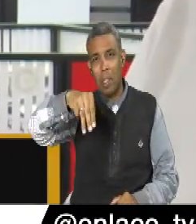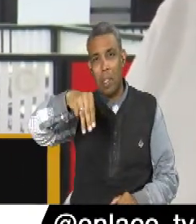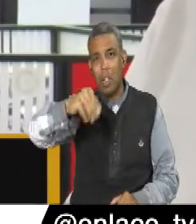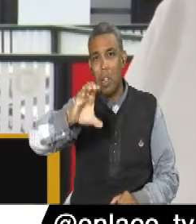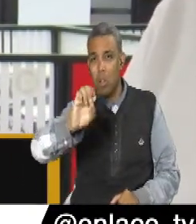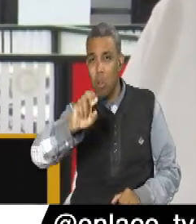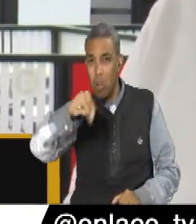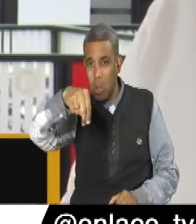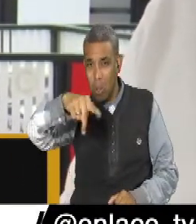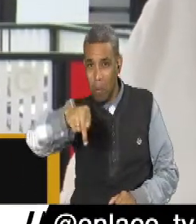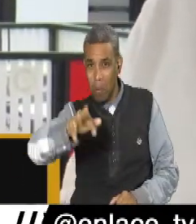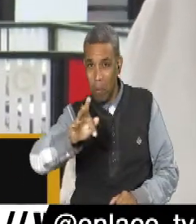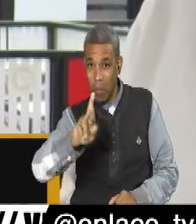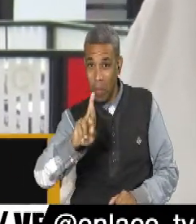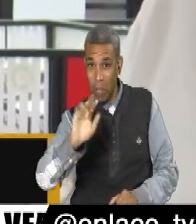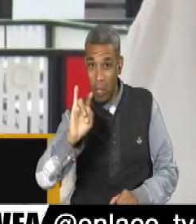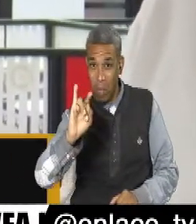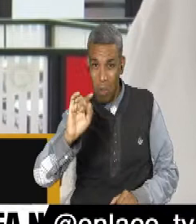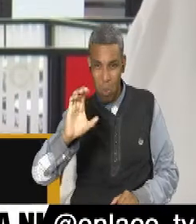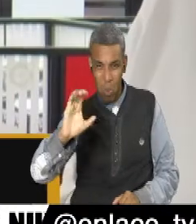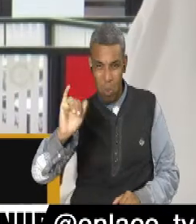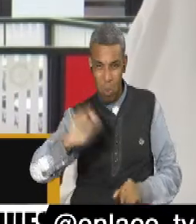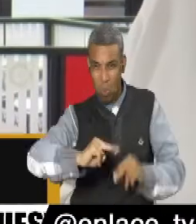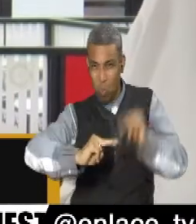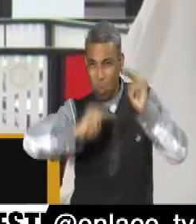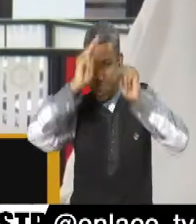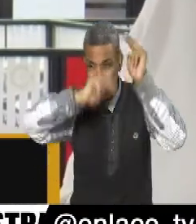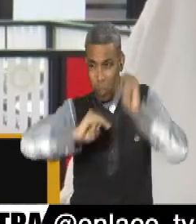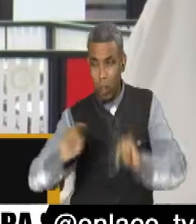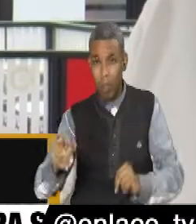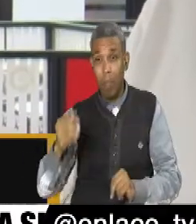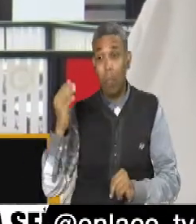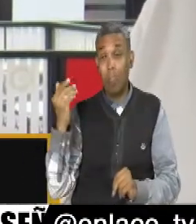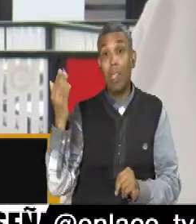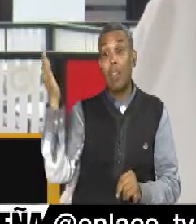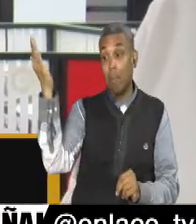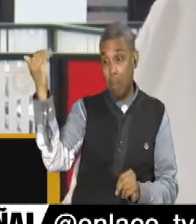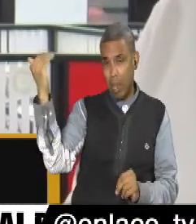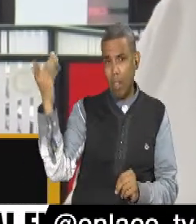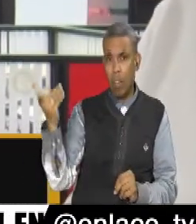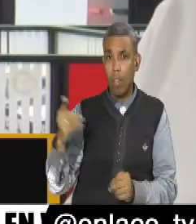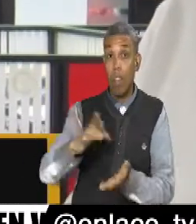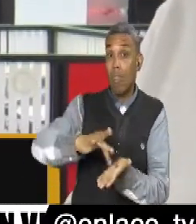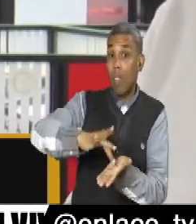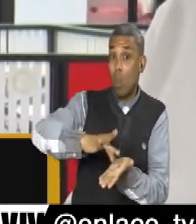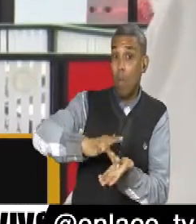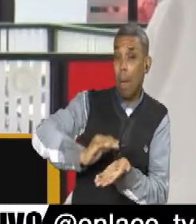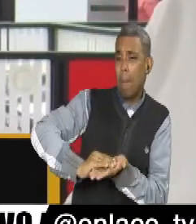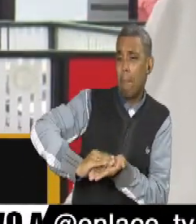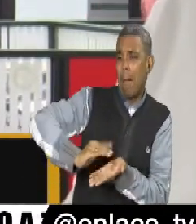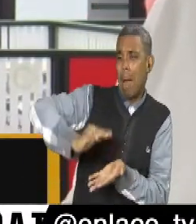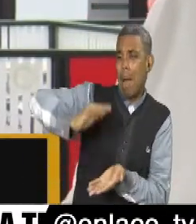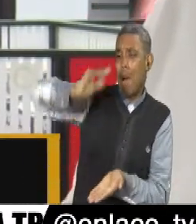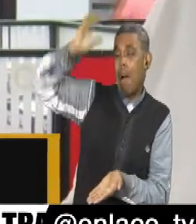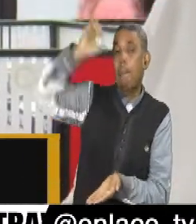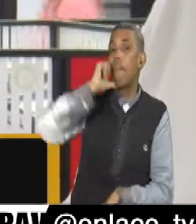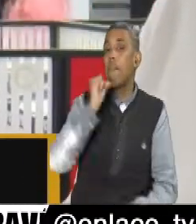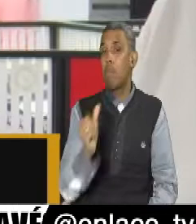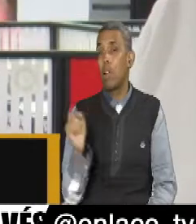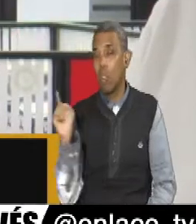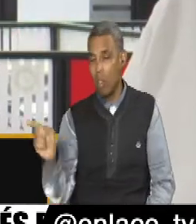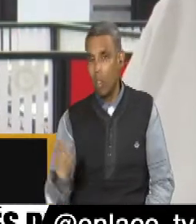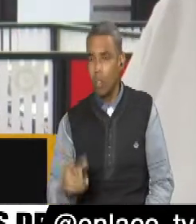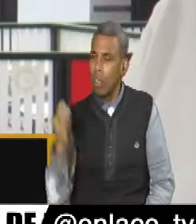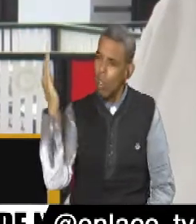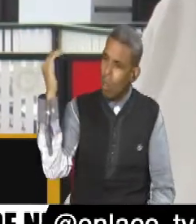monto de las deudas, y pues realmente también se les pidió ayer en la mesa durante la reunión